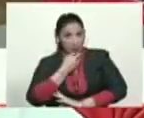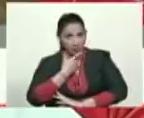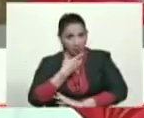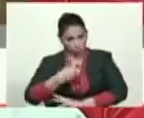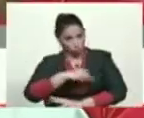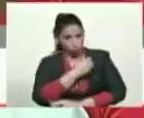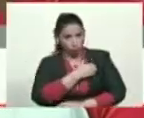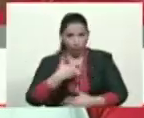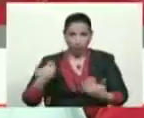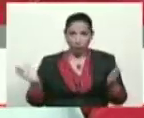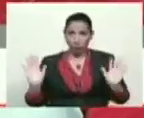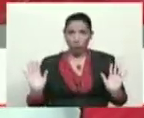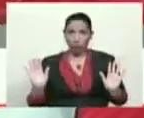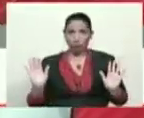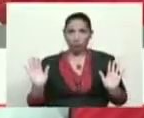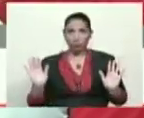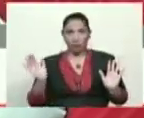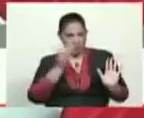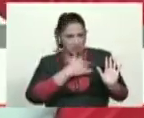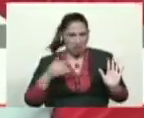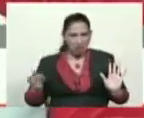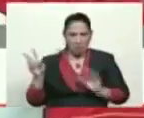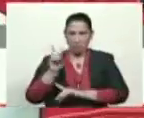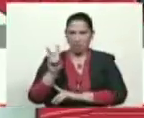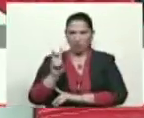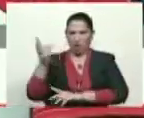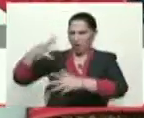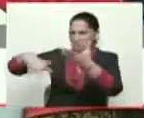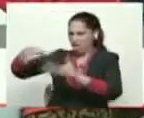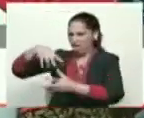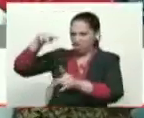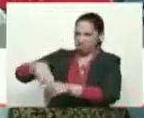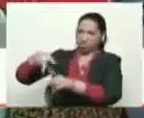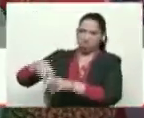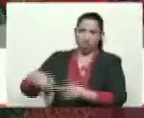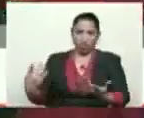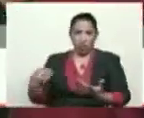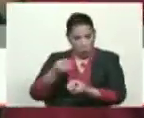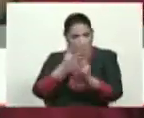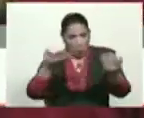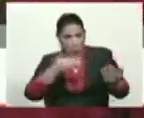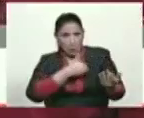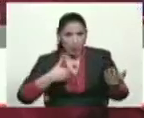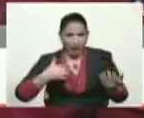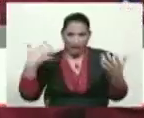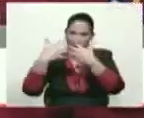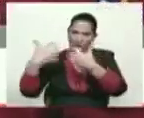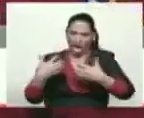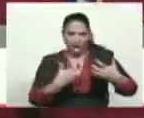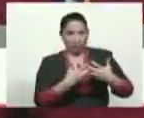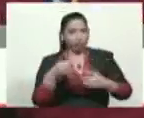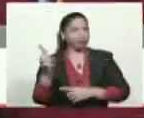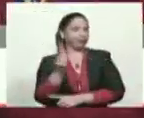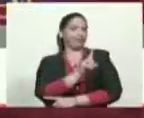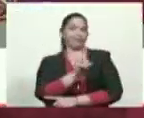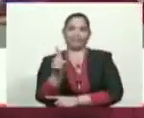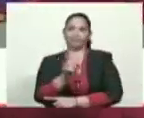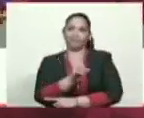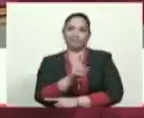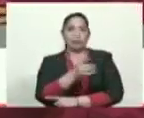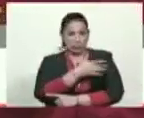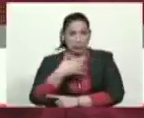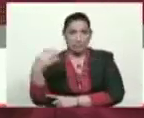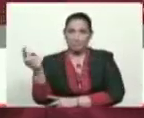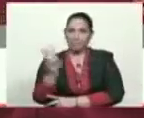pues queremos una venezuela en guarimba ustedes quieren guarimba para venezuela quieren una